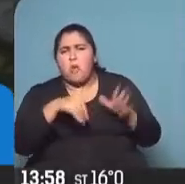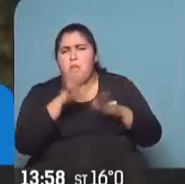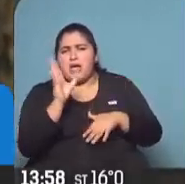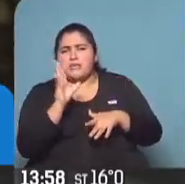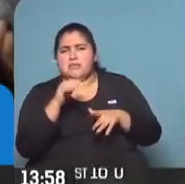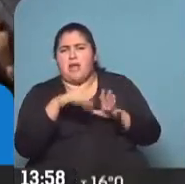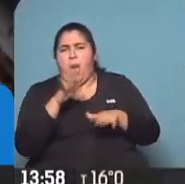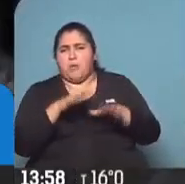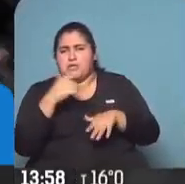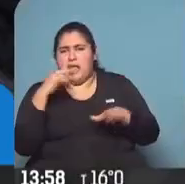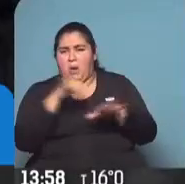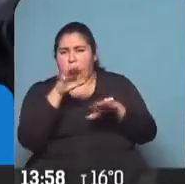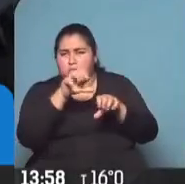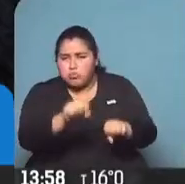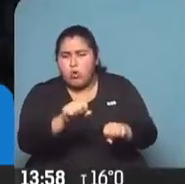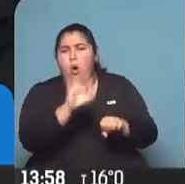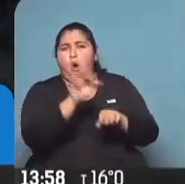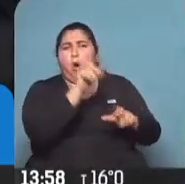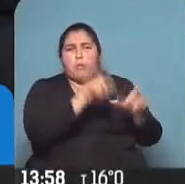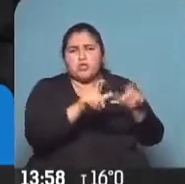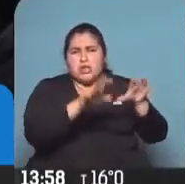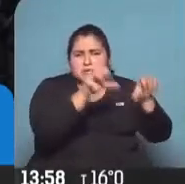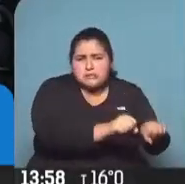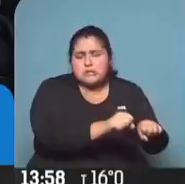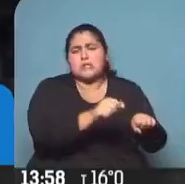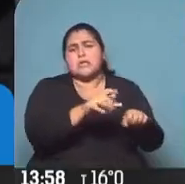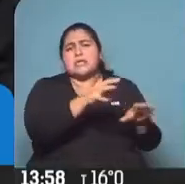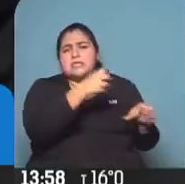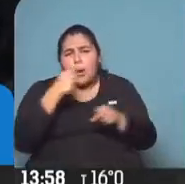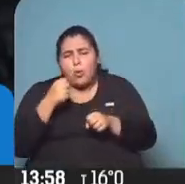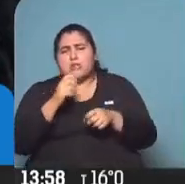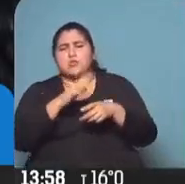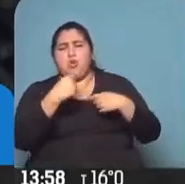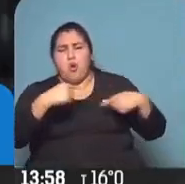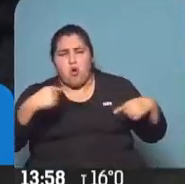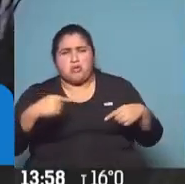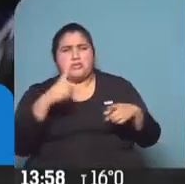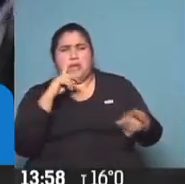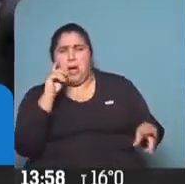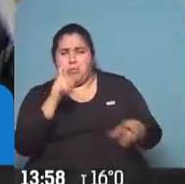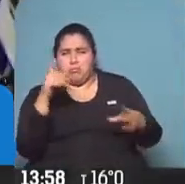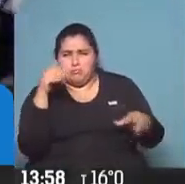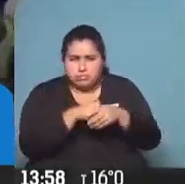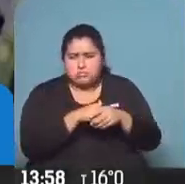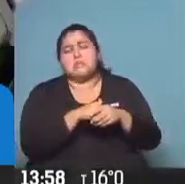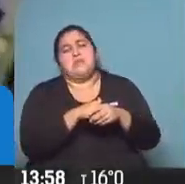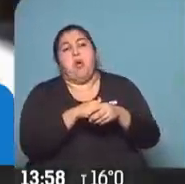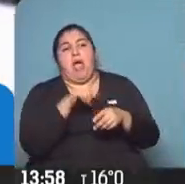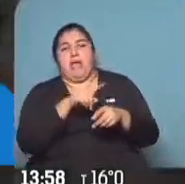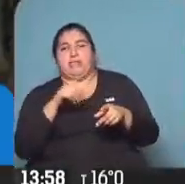dólares toma de reach encuentro sabotaje en instalaciones entre otras misiones de alto